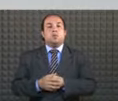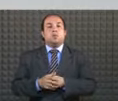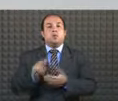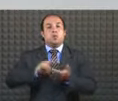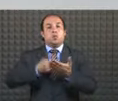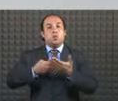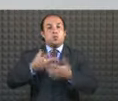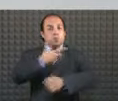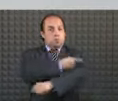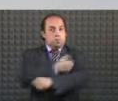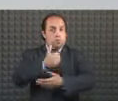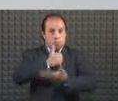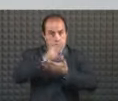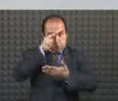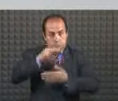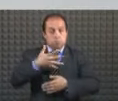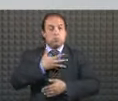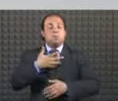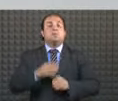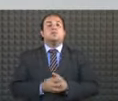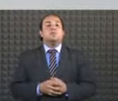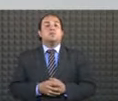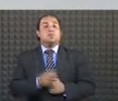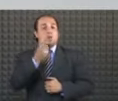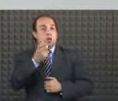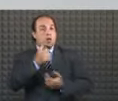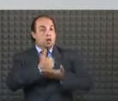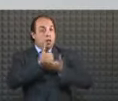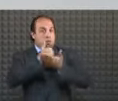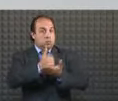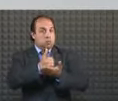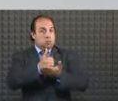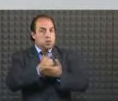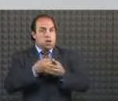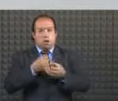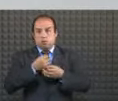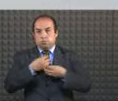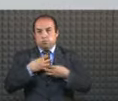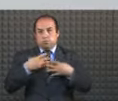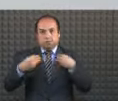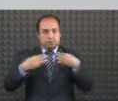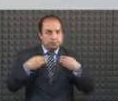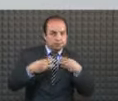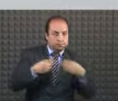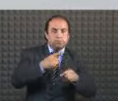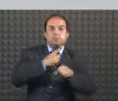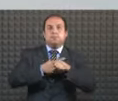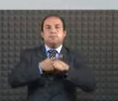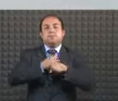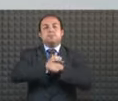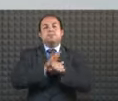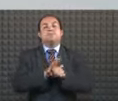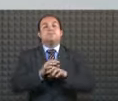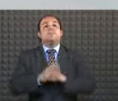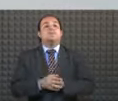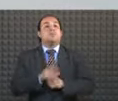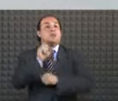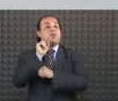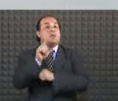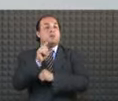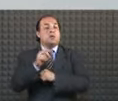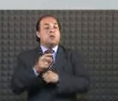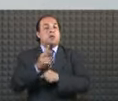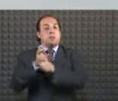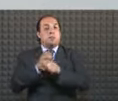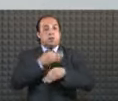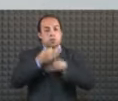Ciudad de México. Entonces esto nos ayuda a que no se propague tanto la enfermedad y al mismo tiempo pues el llamado